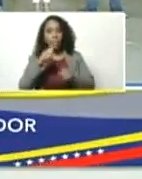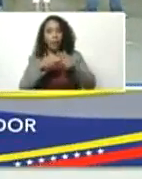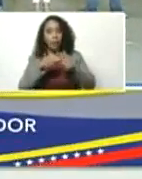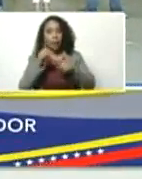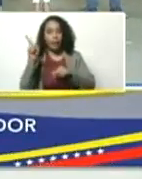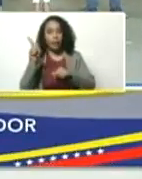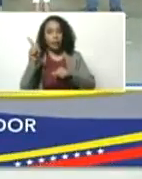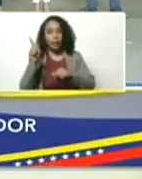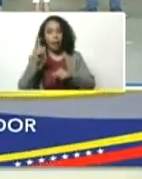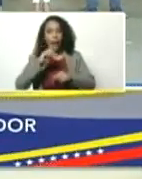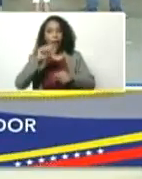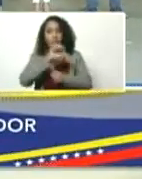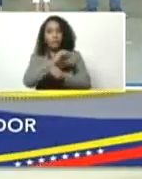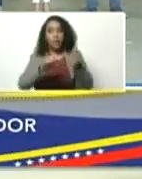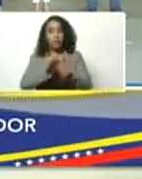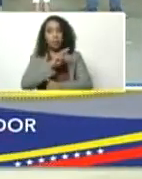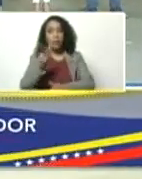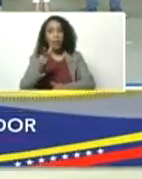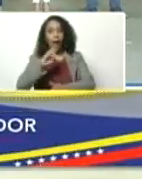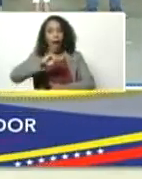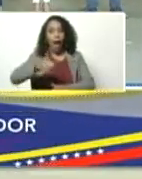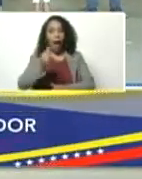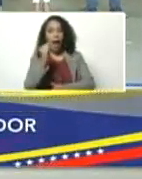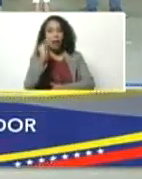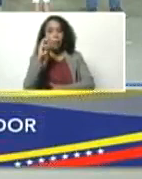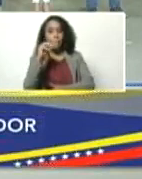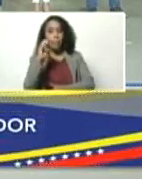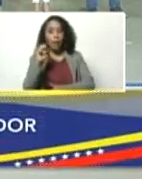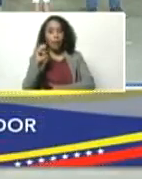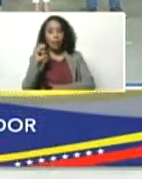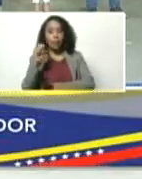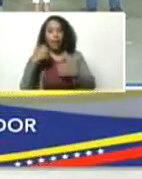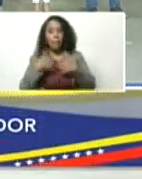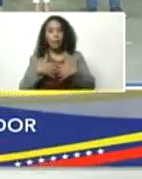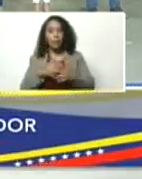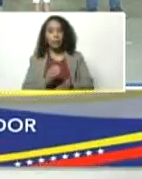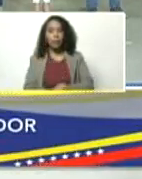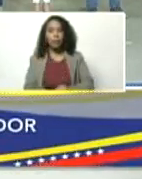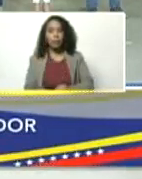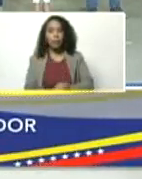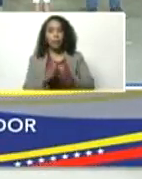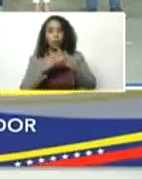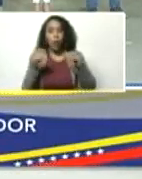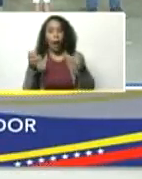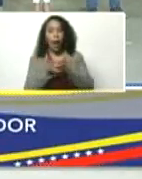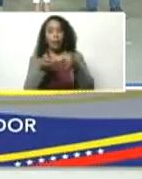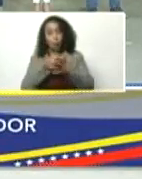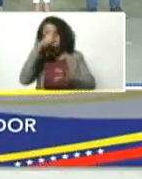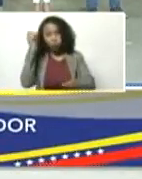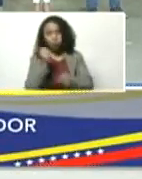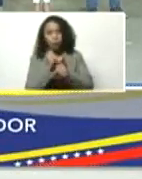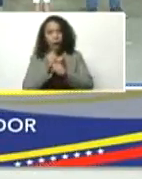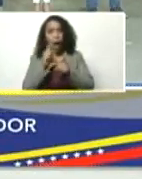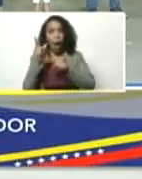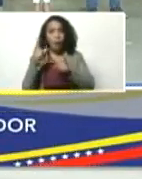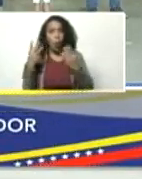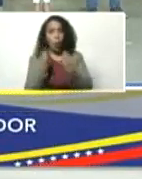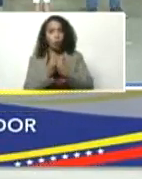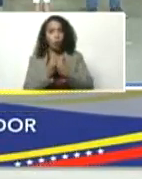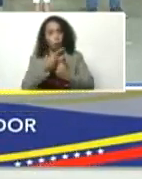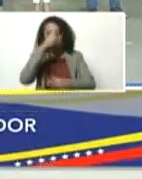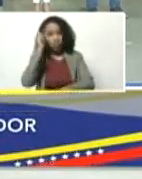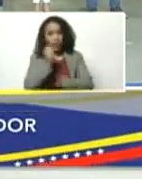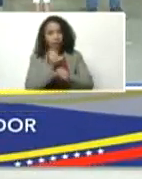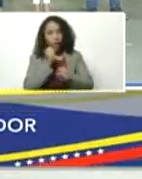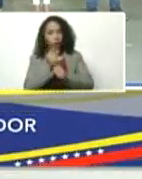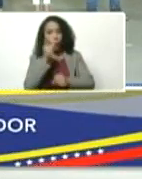Riera, vicepresidente de la empresa. Y de todo un equipo de trabajo, allá está, entre los